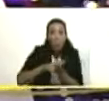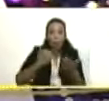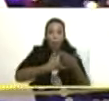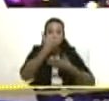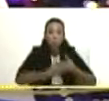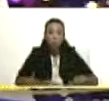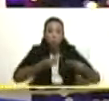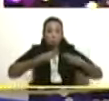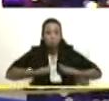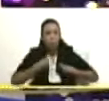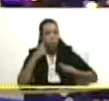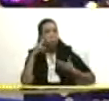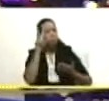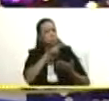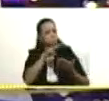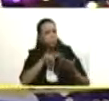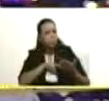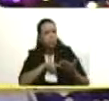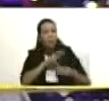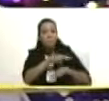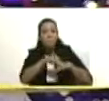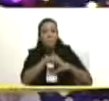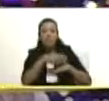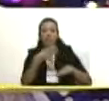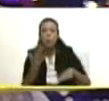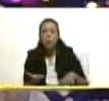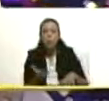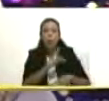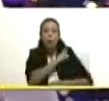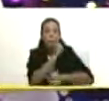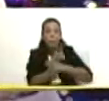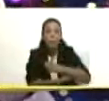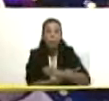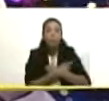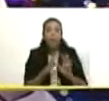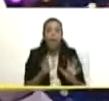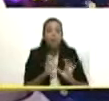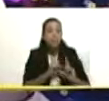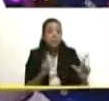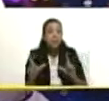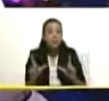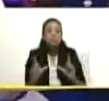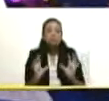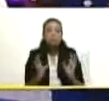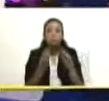presentó el Ministerio del Poder Popular ya